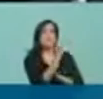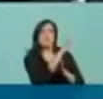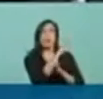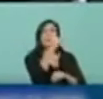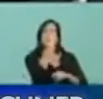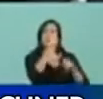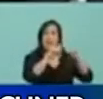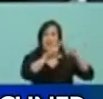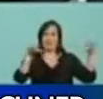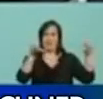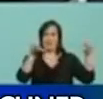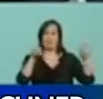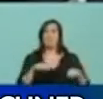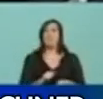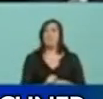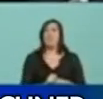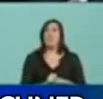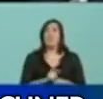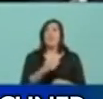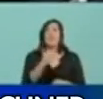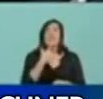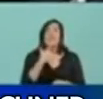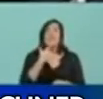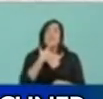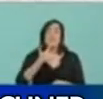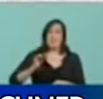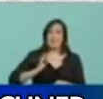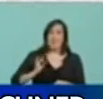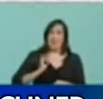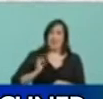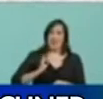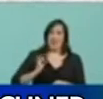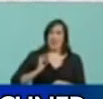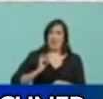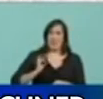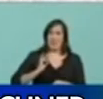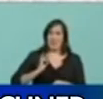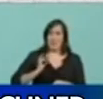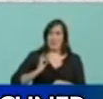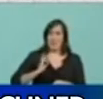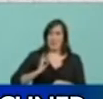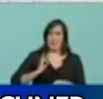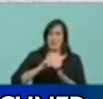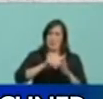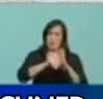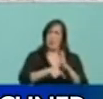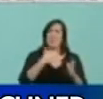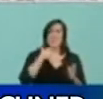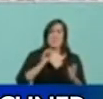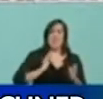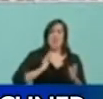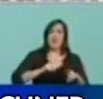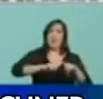después de 17 años la política que se implementó